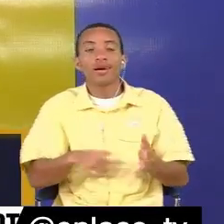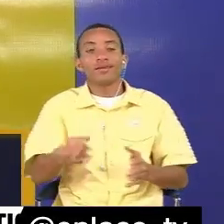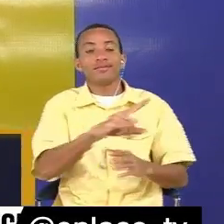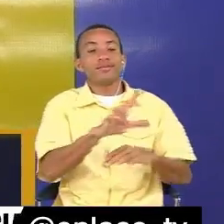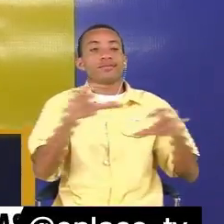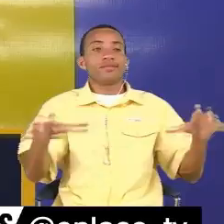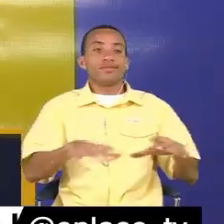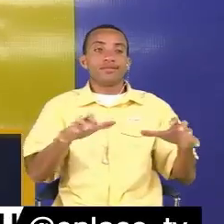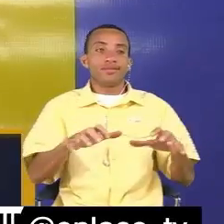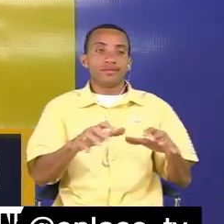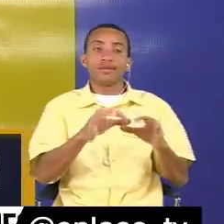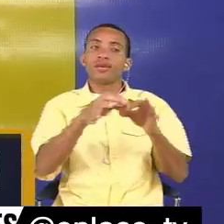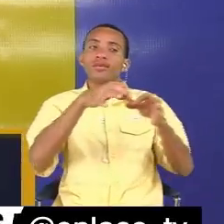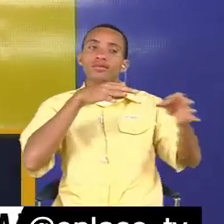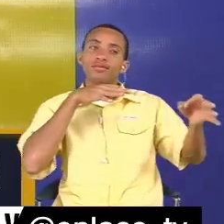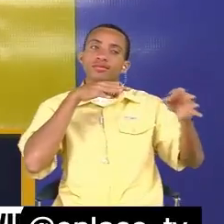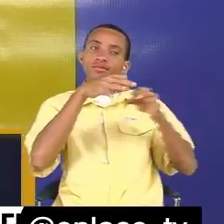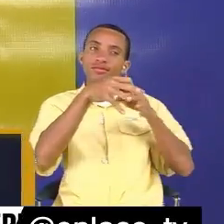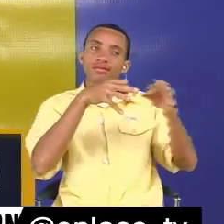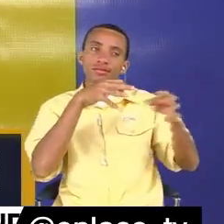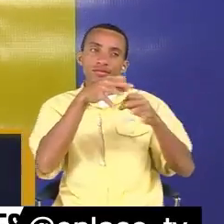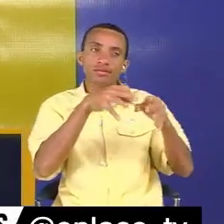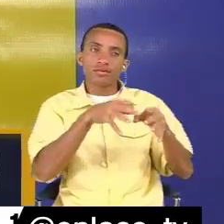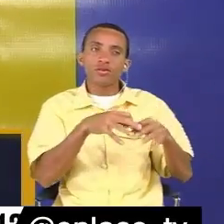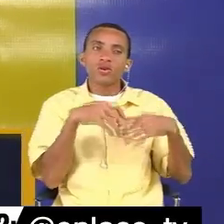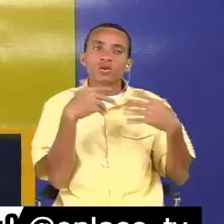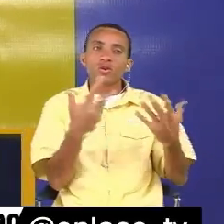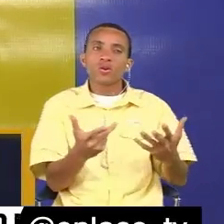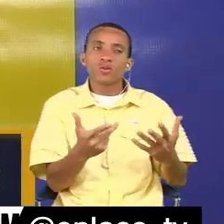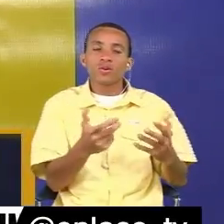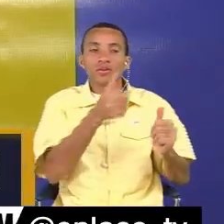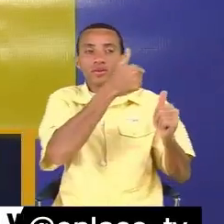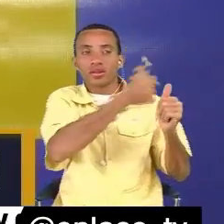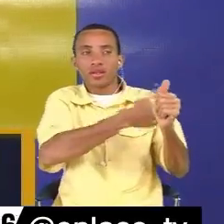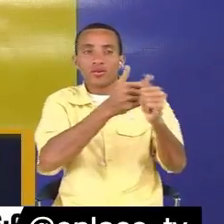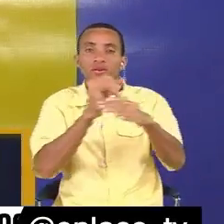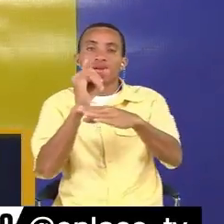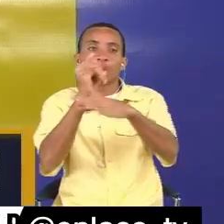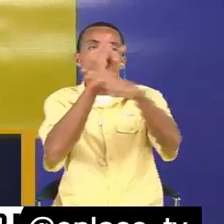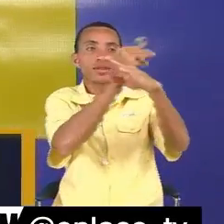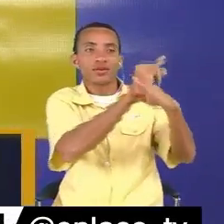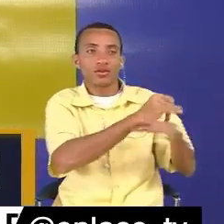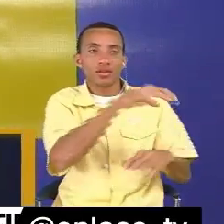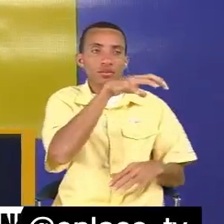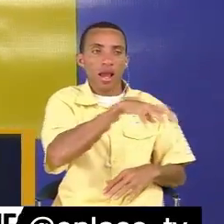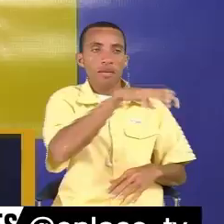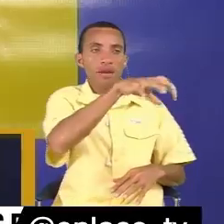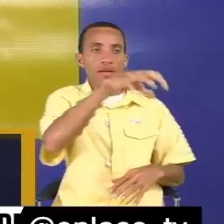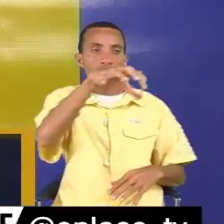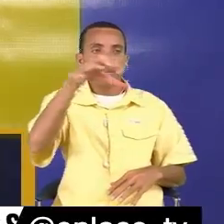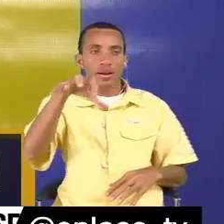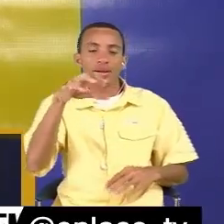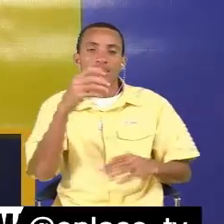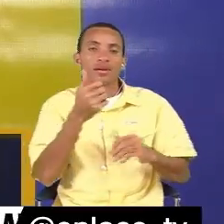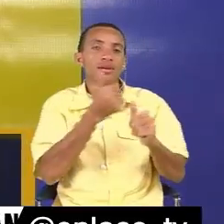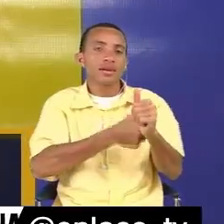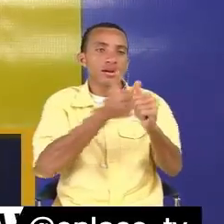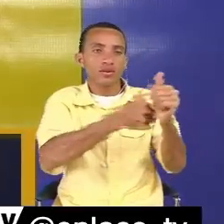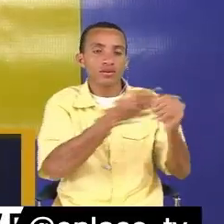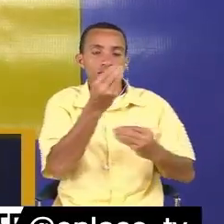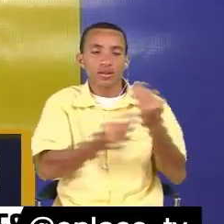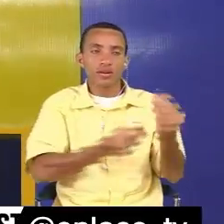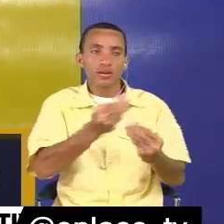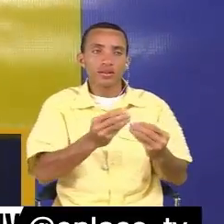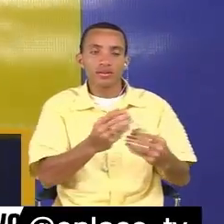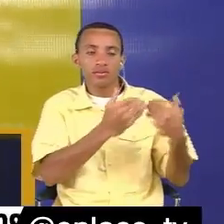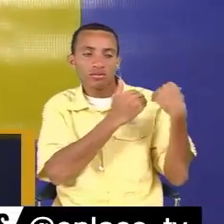fundamentalmente tiene que explicar qué papel cumple cada una de esas instituciones y además de eso explicar cómo podemos prevenir